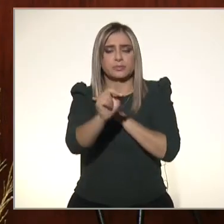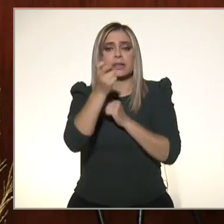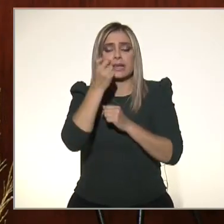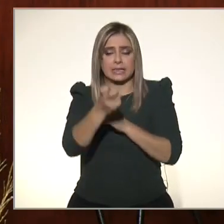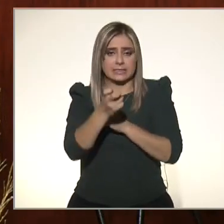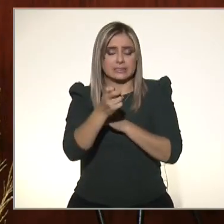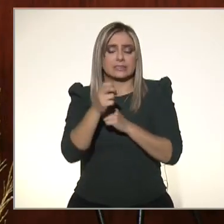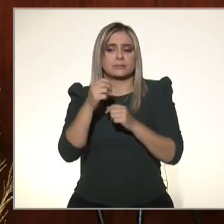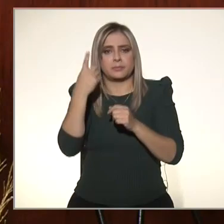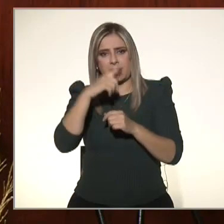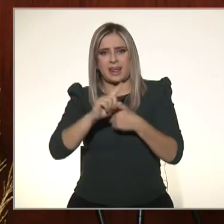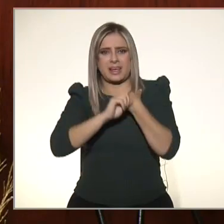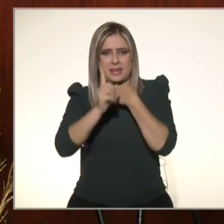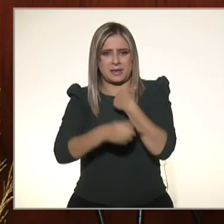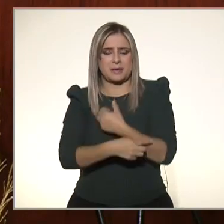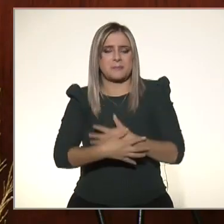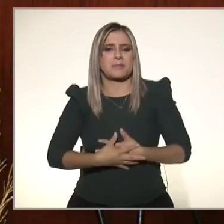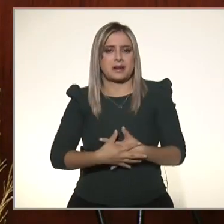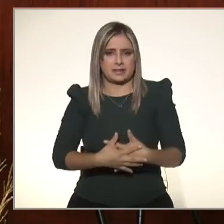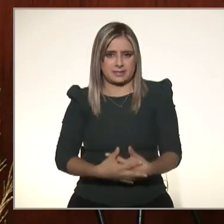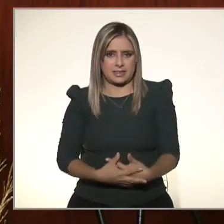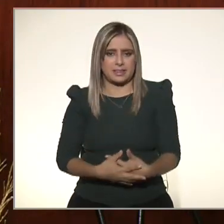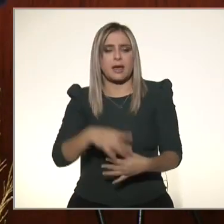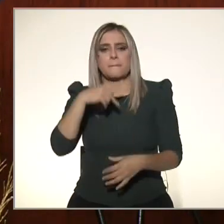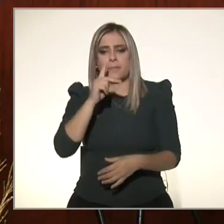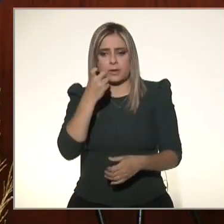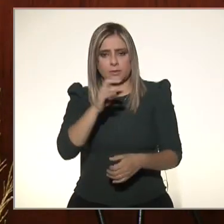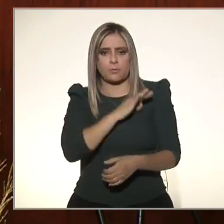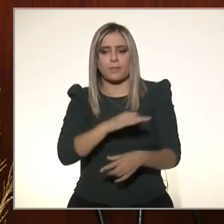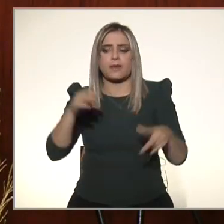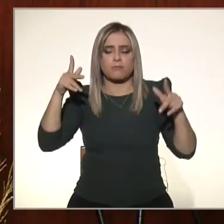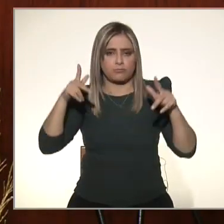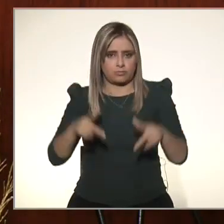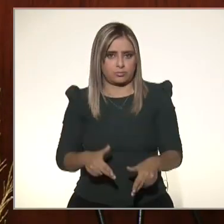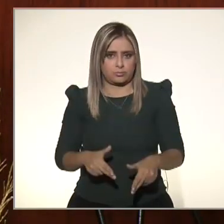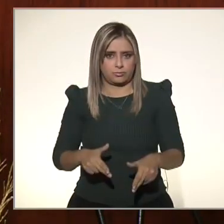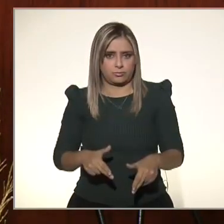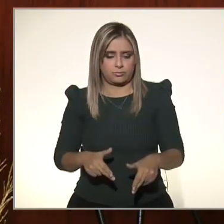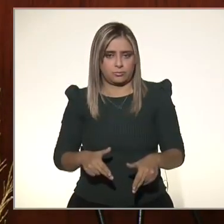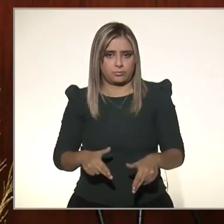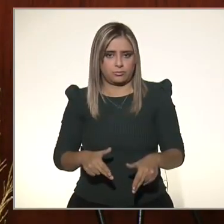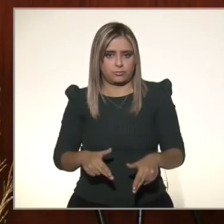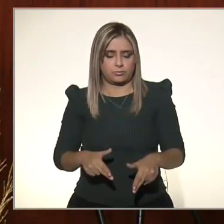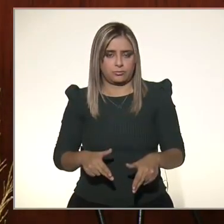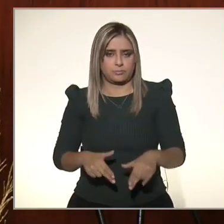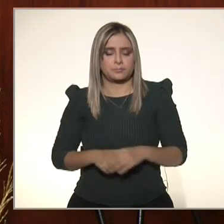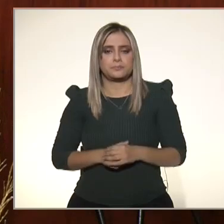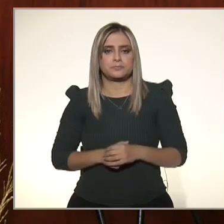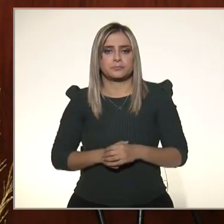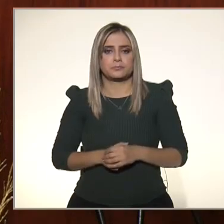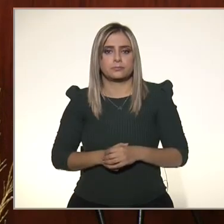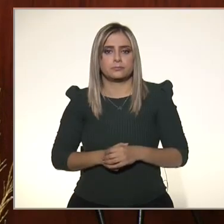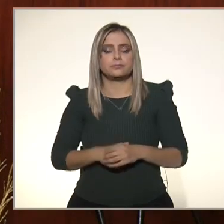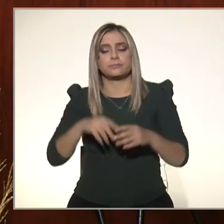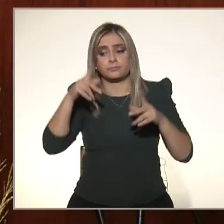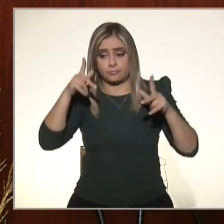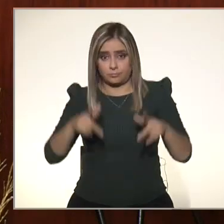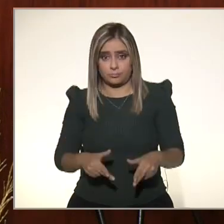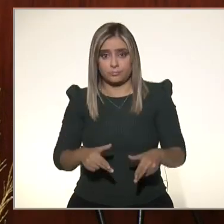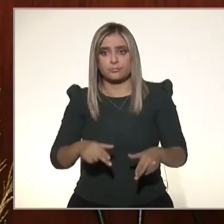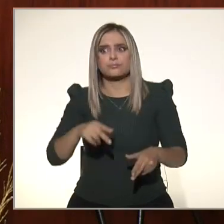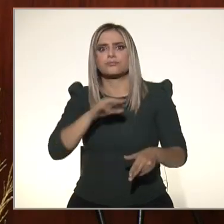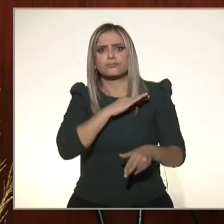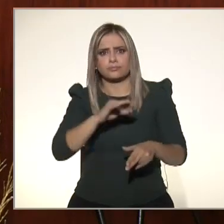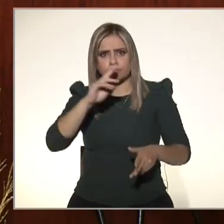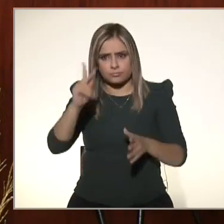algo definitivo que se puede revertir. Se puede realizar un procedimiento en el cual podemos reconectar esos